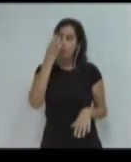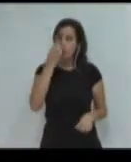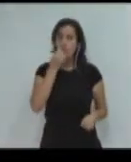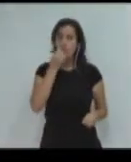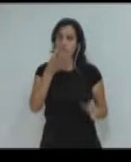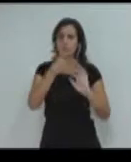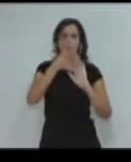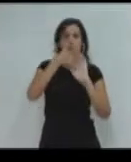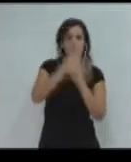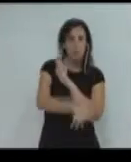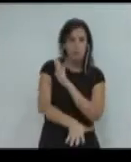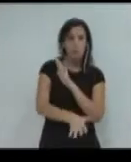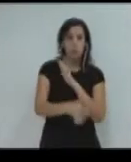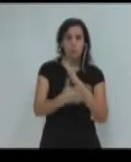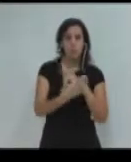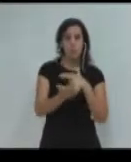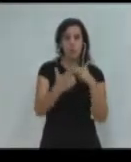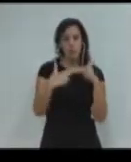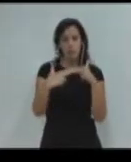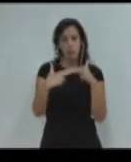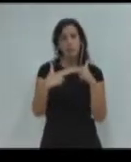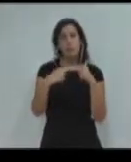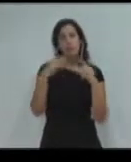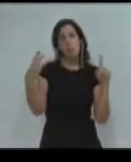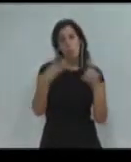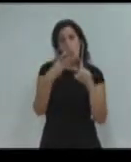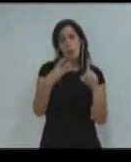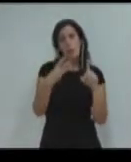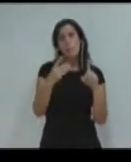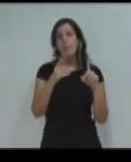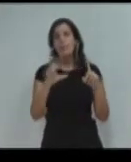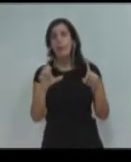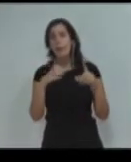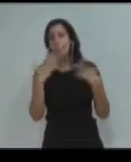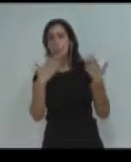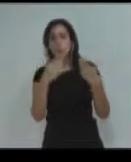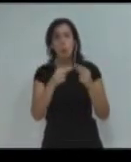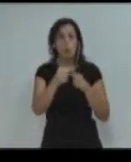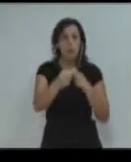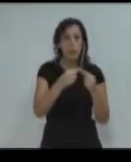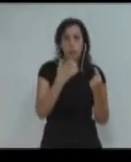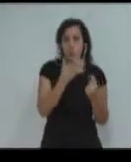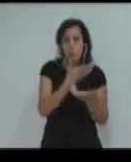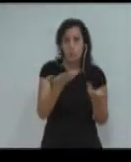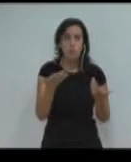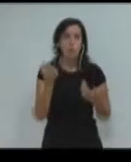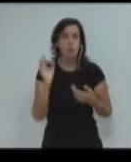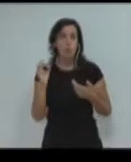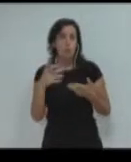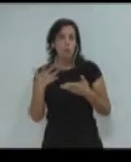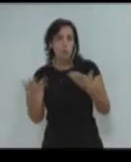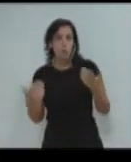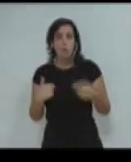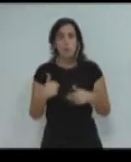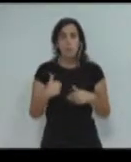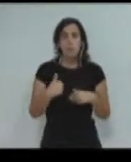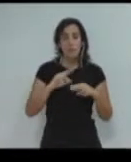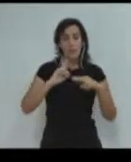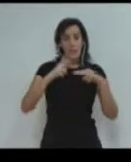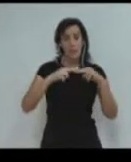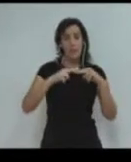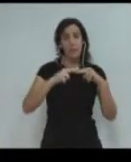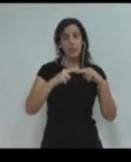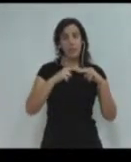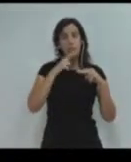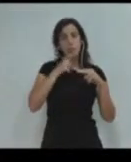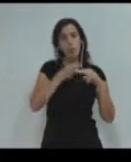proporcionarle esa descripción a ese enlace. Es la página web de o la UNED. O la puedes Te llevará. renombrar. Renombras el enlace.